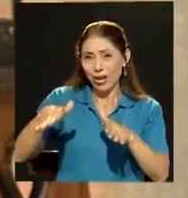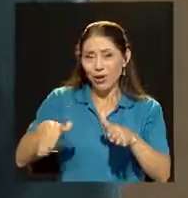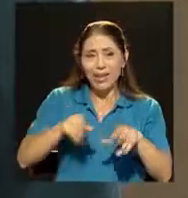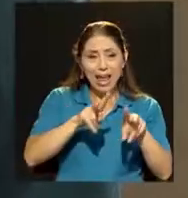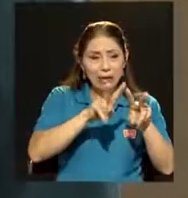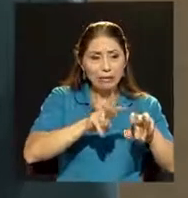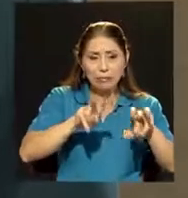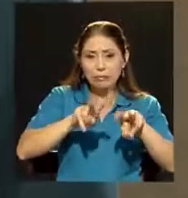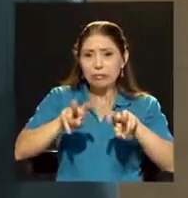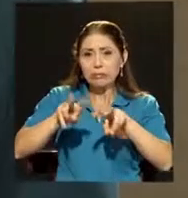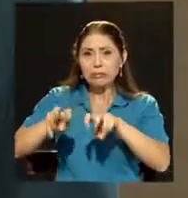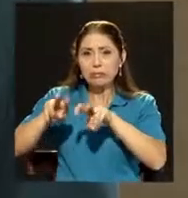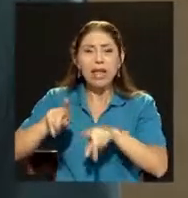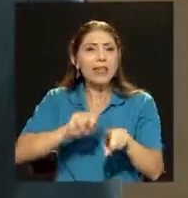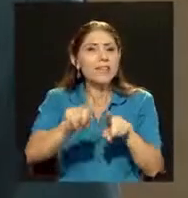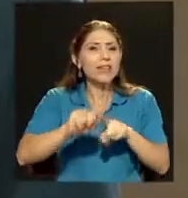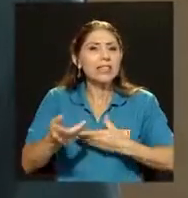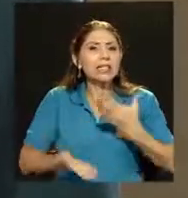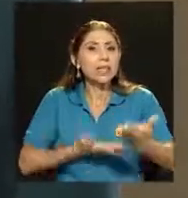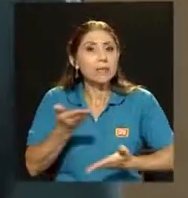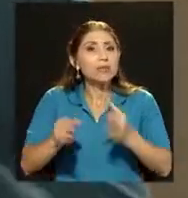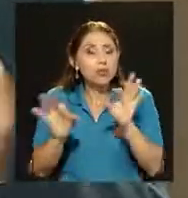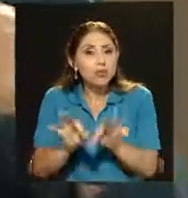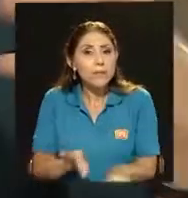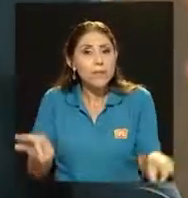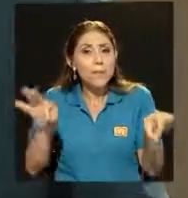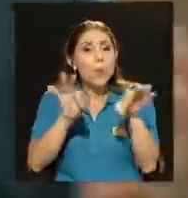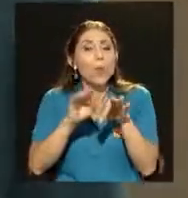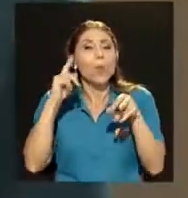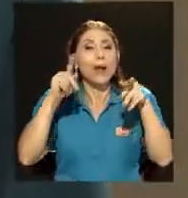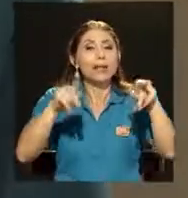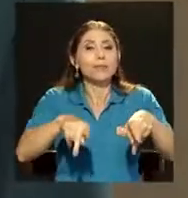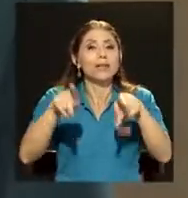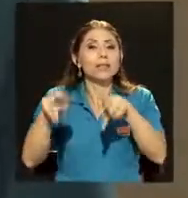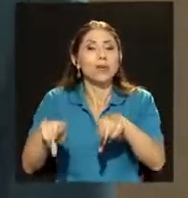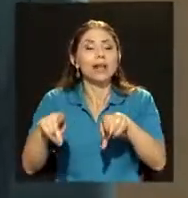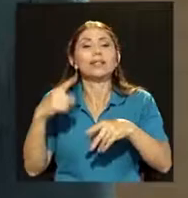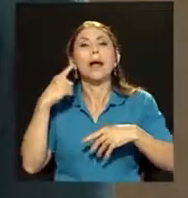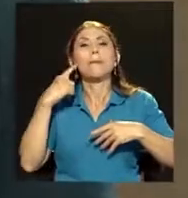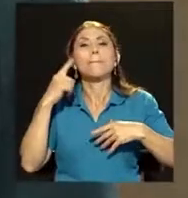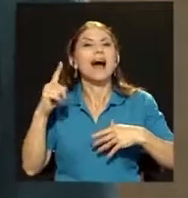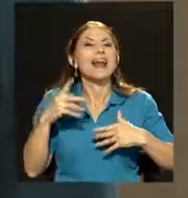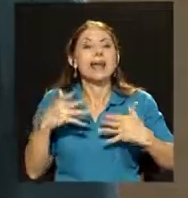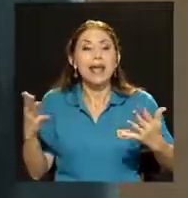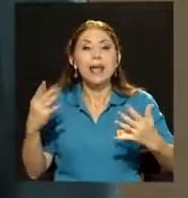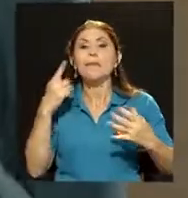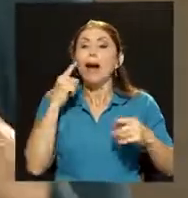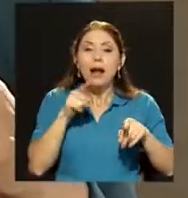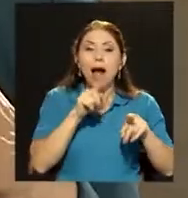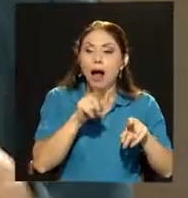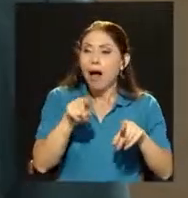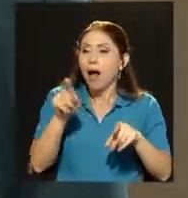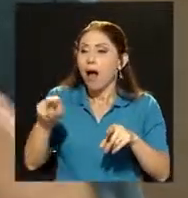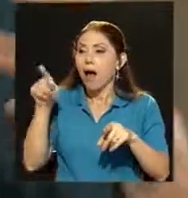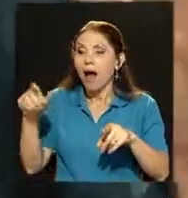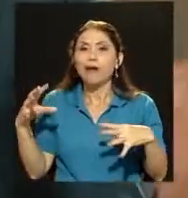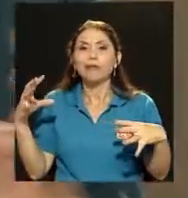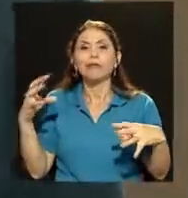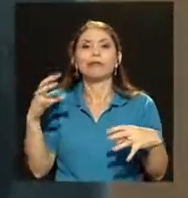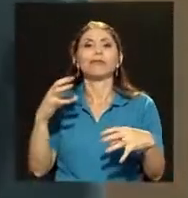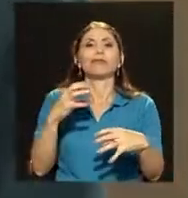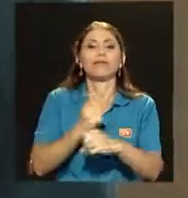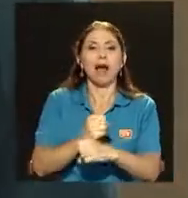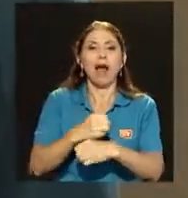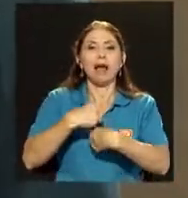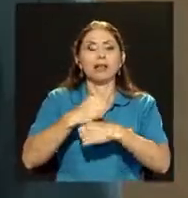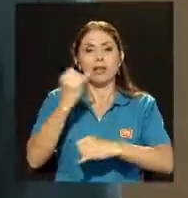son críticos para los ciudadanos, para llegar a concluir sobre esto y sobre el historial de